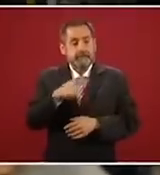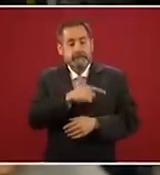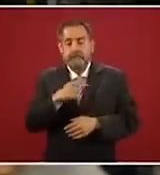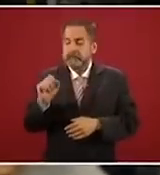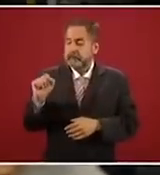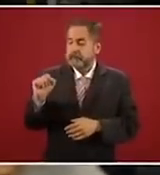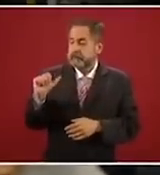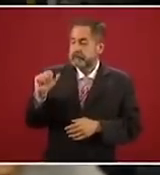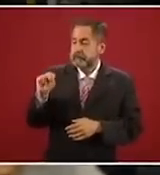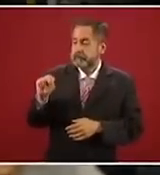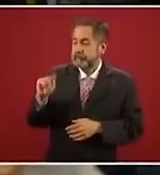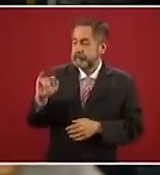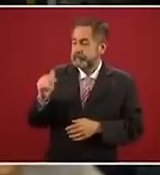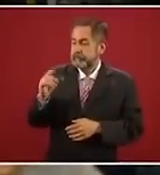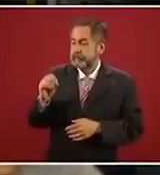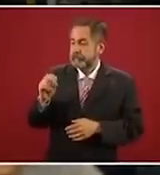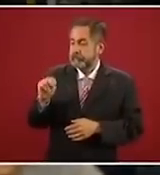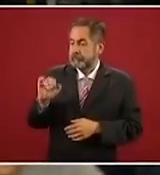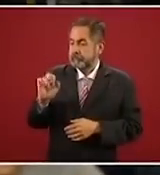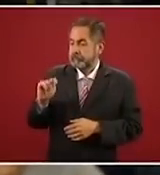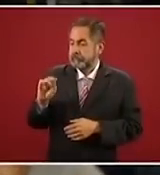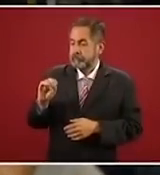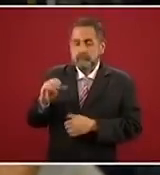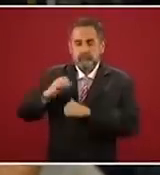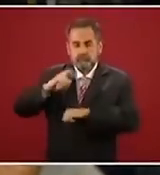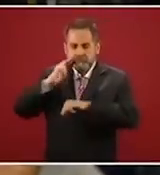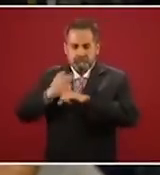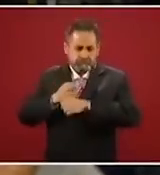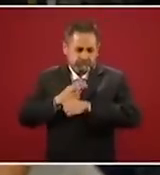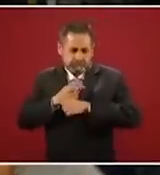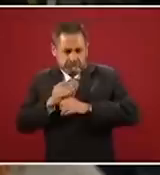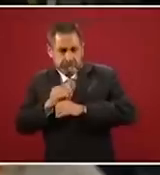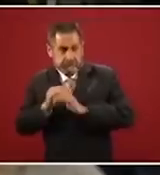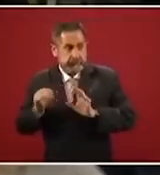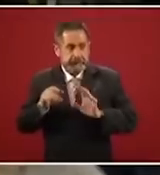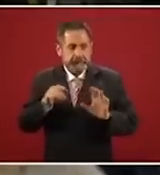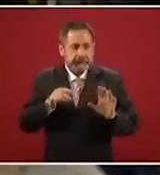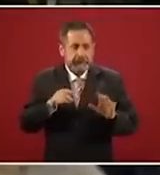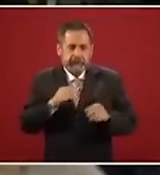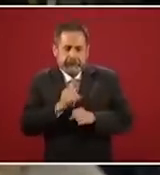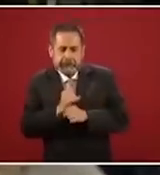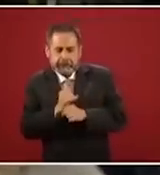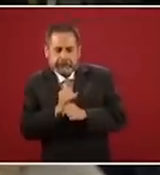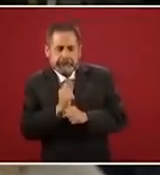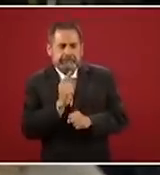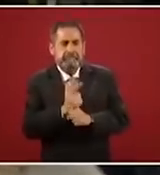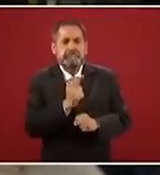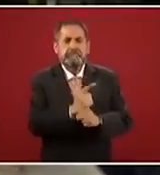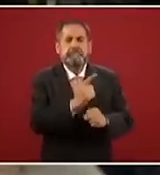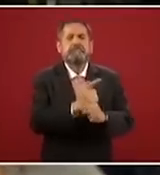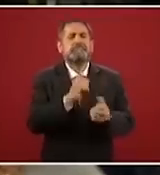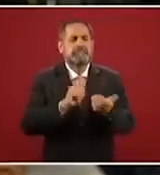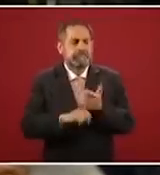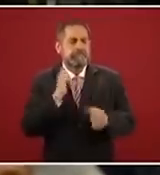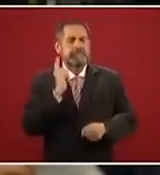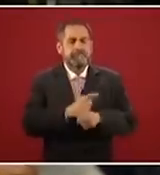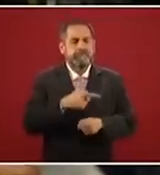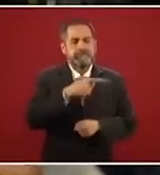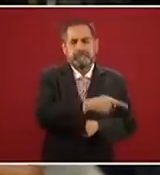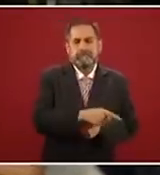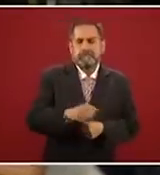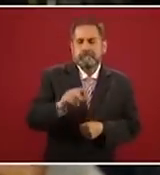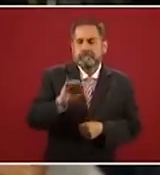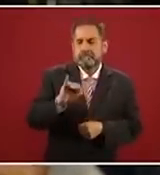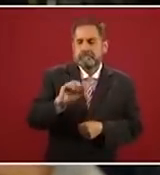que es hoy el titular de la Unidad de Inteligencia Financiera, investigó el asunto como fiscal electoral, que por cierto eso